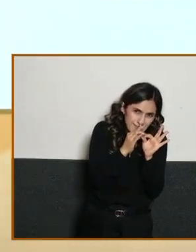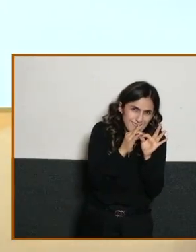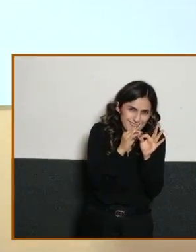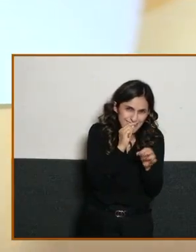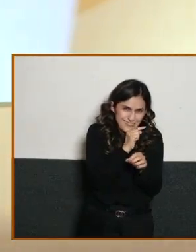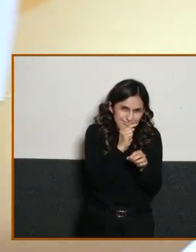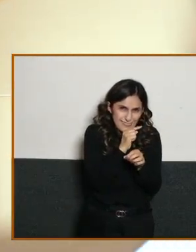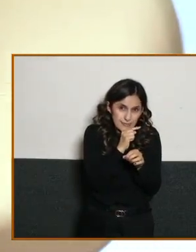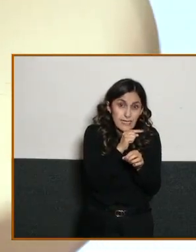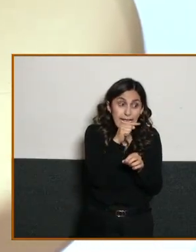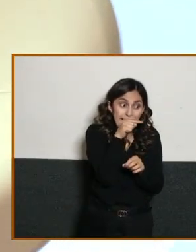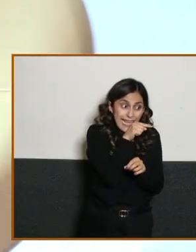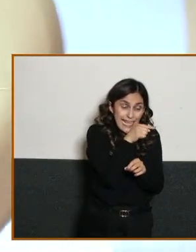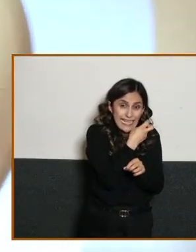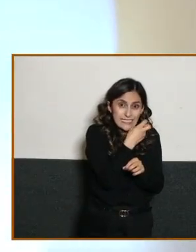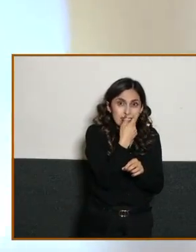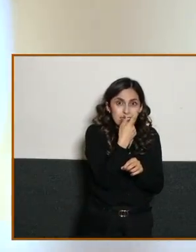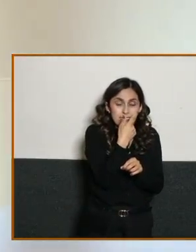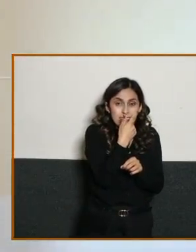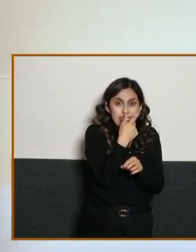Ese es ChatGPT.